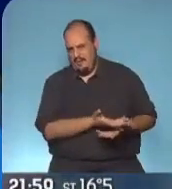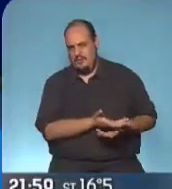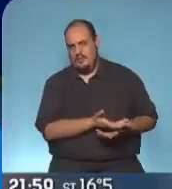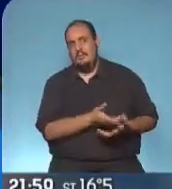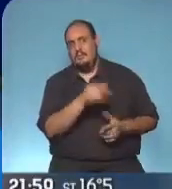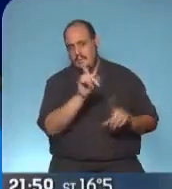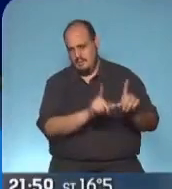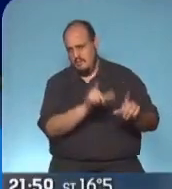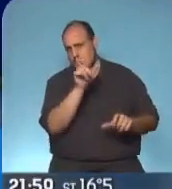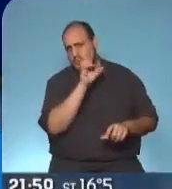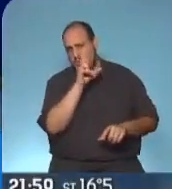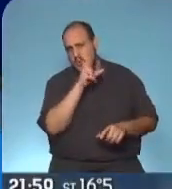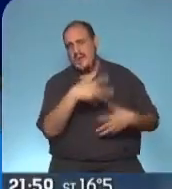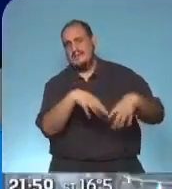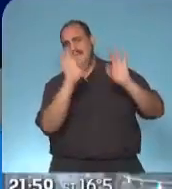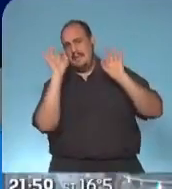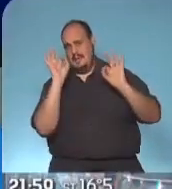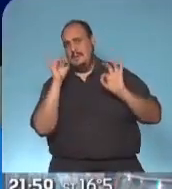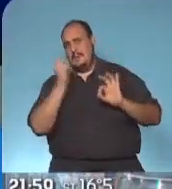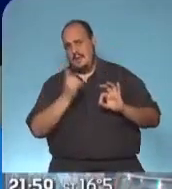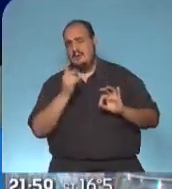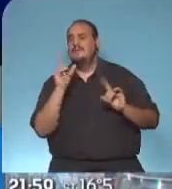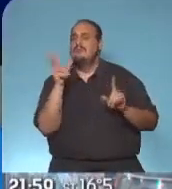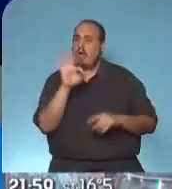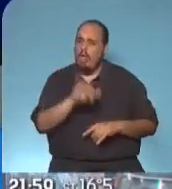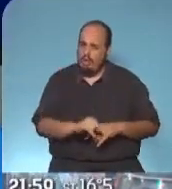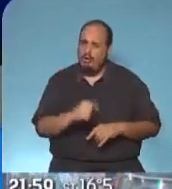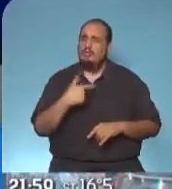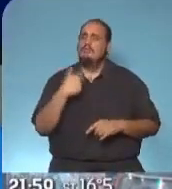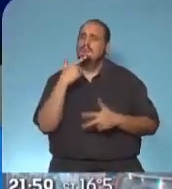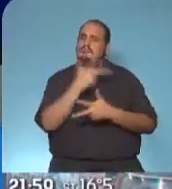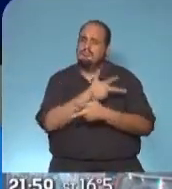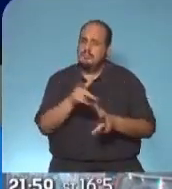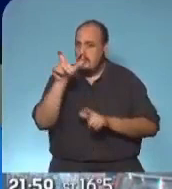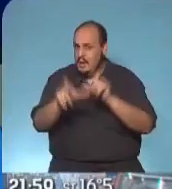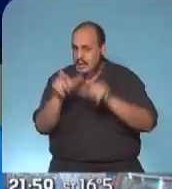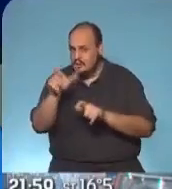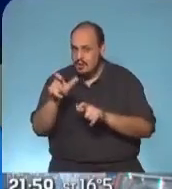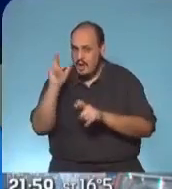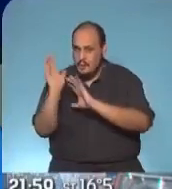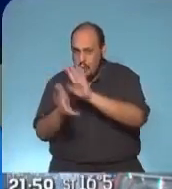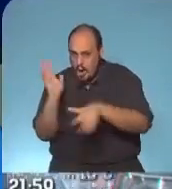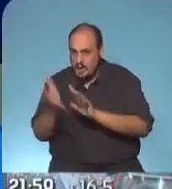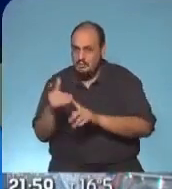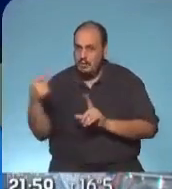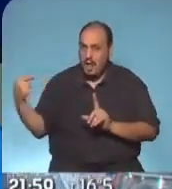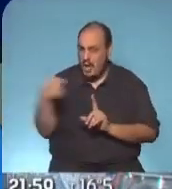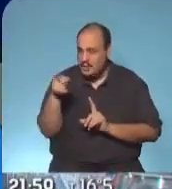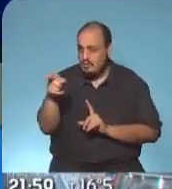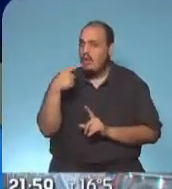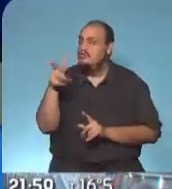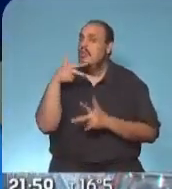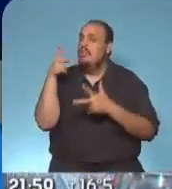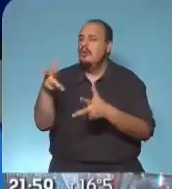salvan vidas también. Y también, ministra, todos los días, y eso se los decimos a los violentos y agresores. Hoy hablaba con un fiscal